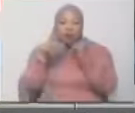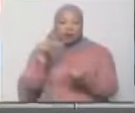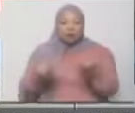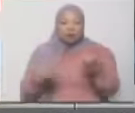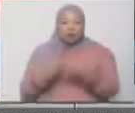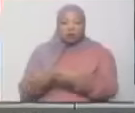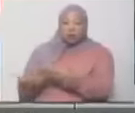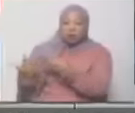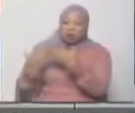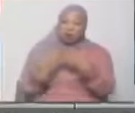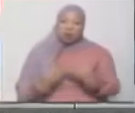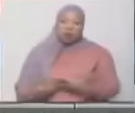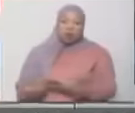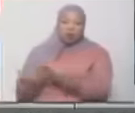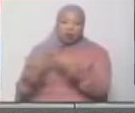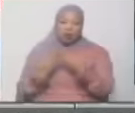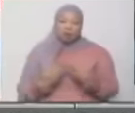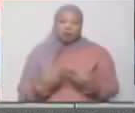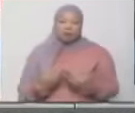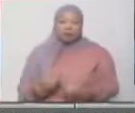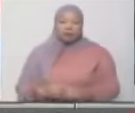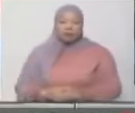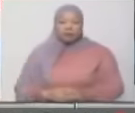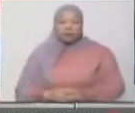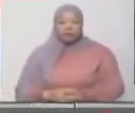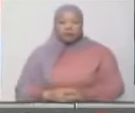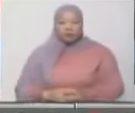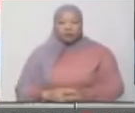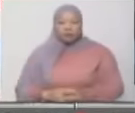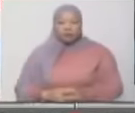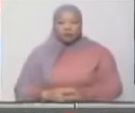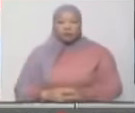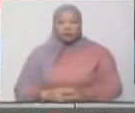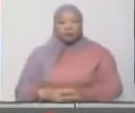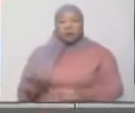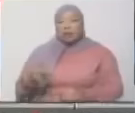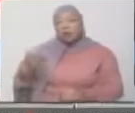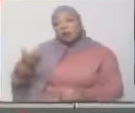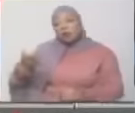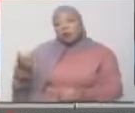Entonces, hay un tema clave, que es el tema de la formación.